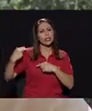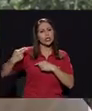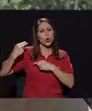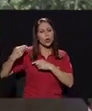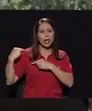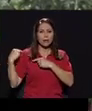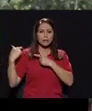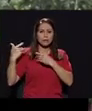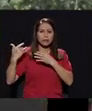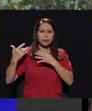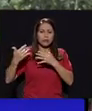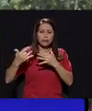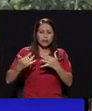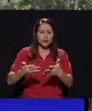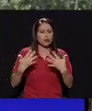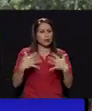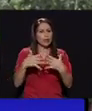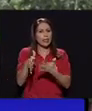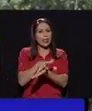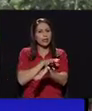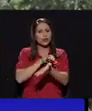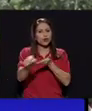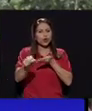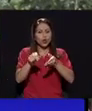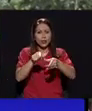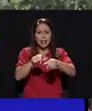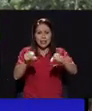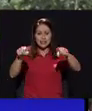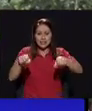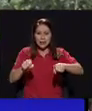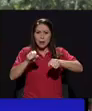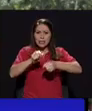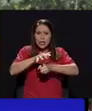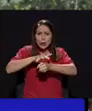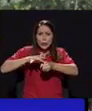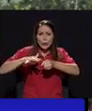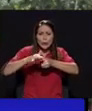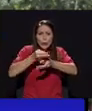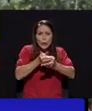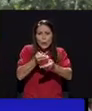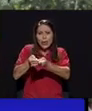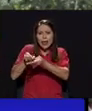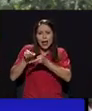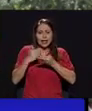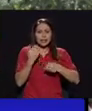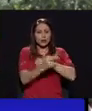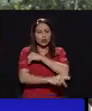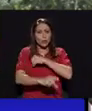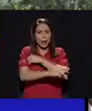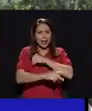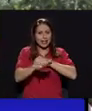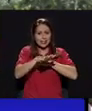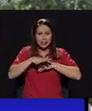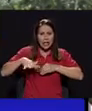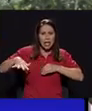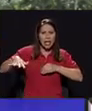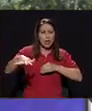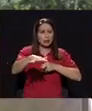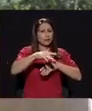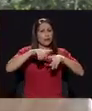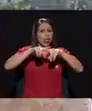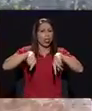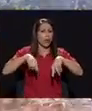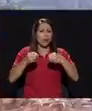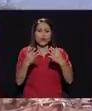Hemos tenido una historia muy intensa de destrucción de humedales en nuestro país. Hemos eliminado